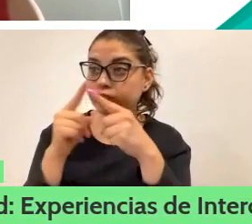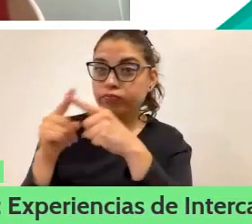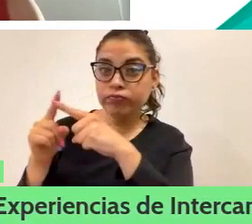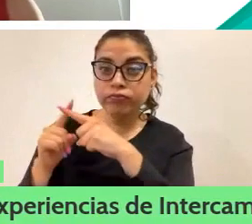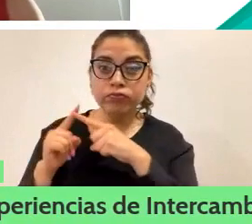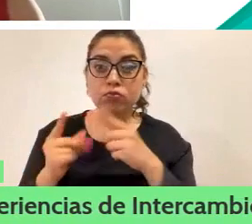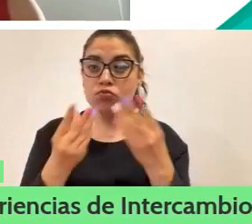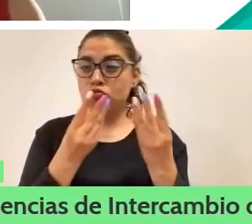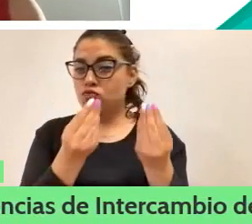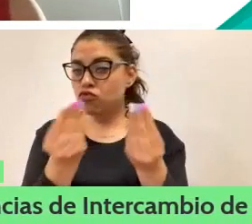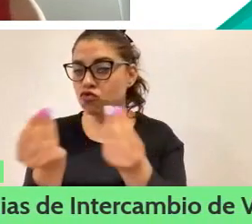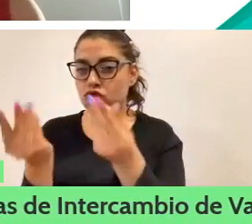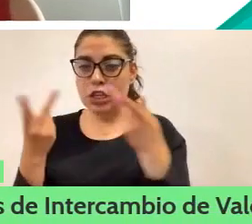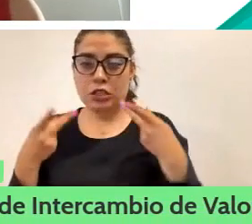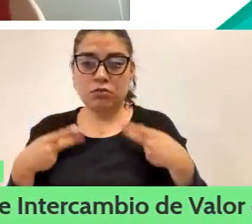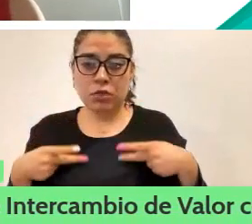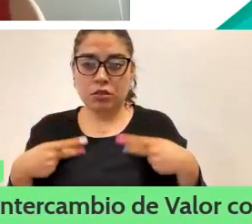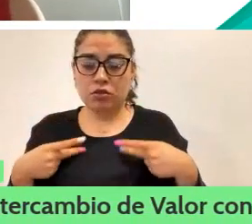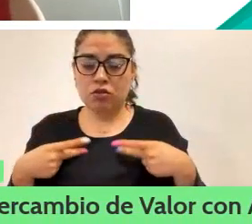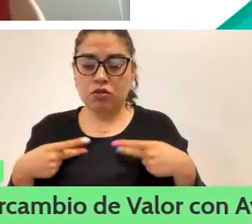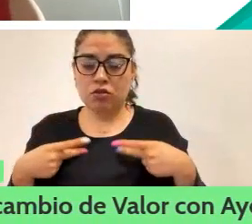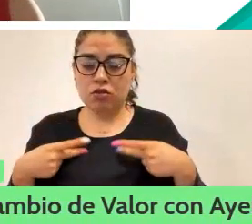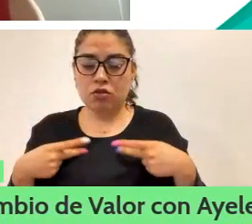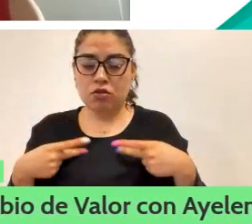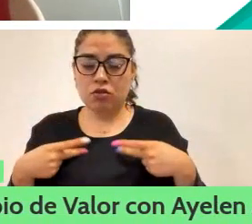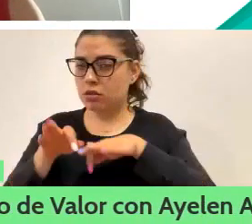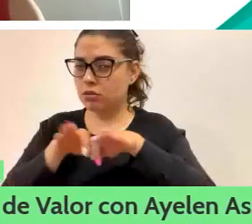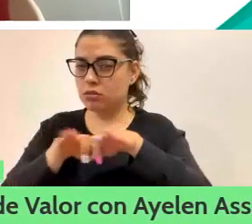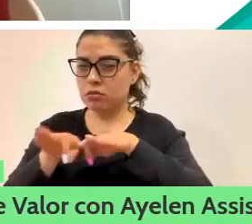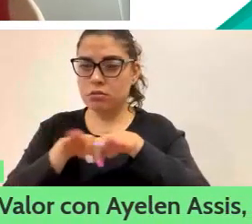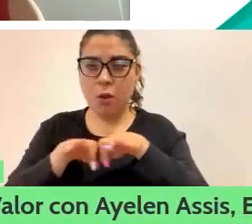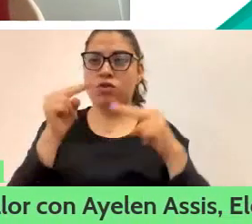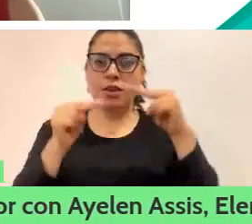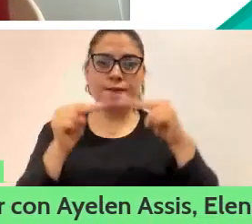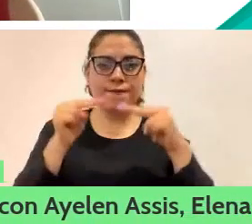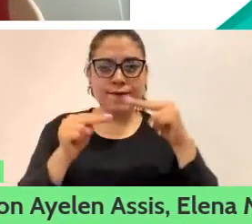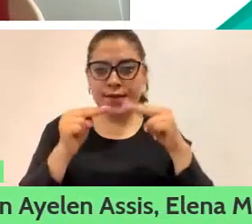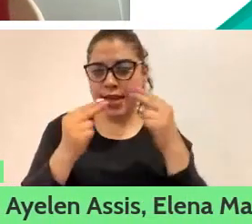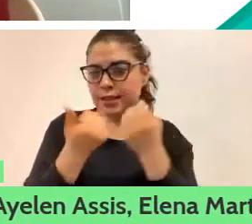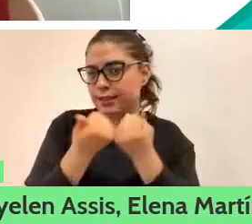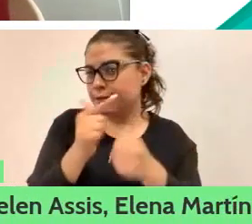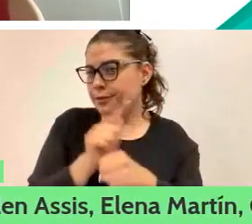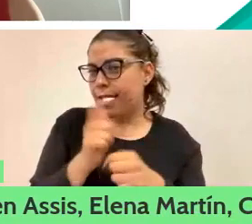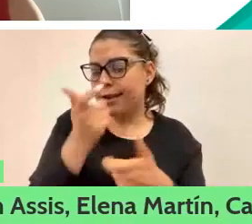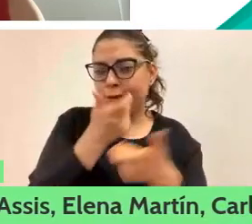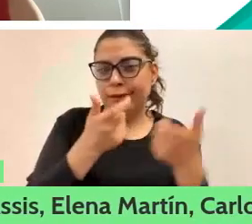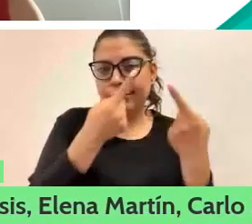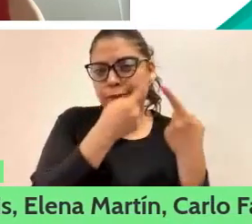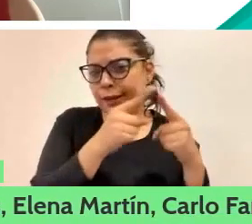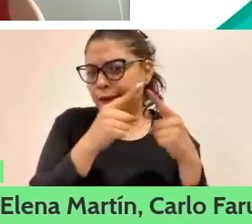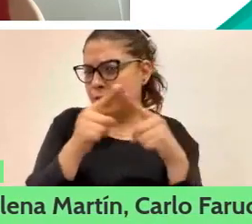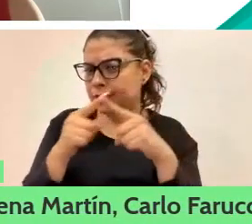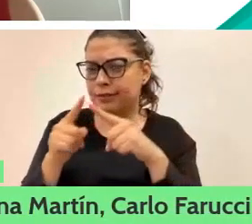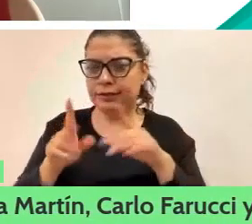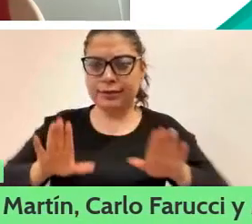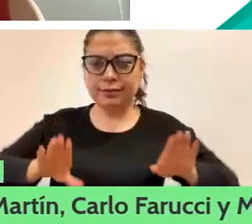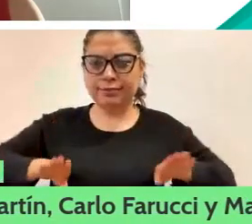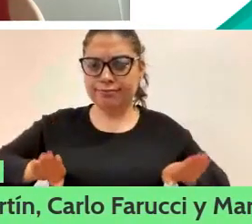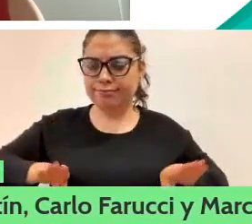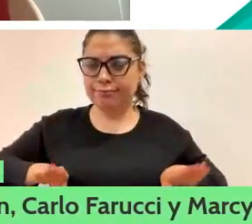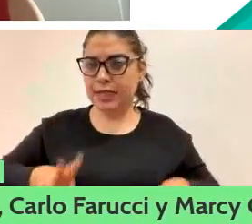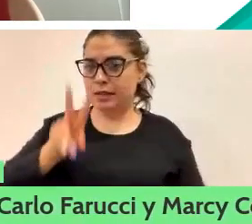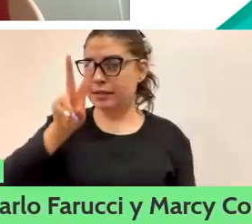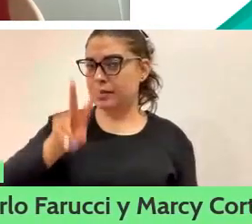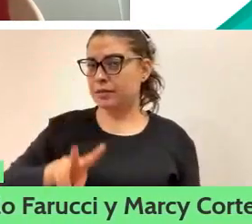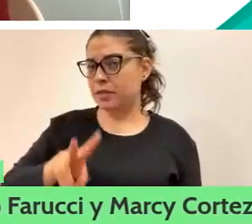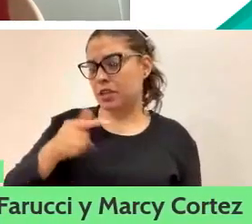transformación social económica, de crisis humanitarias, derechos fundamentales, emergencia climática, otras emergencias. Y yo pues estoy pues